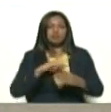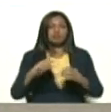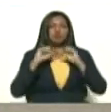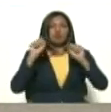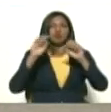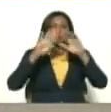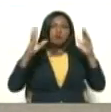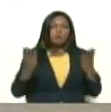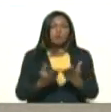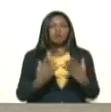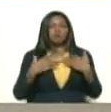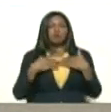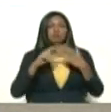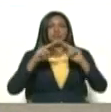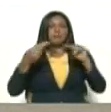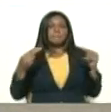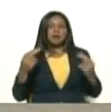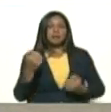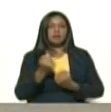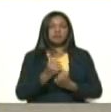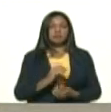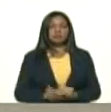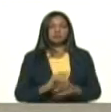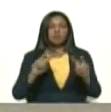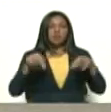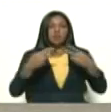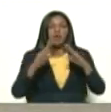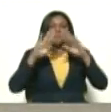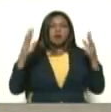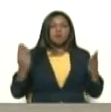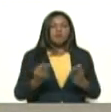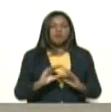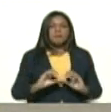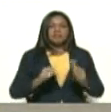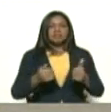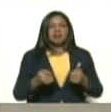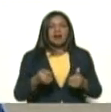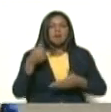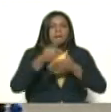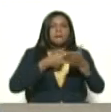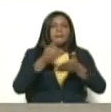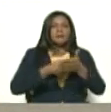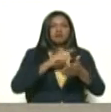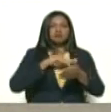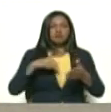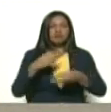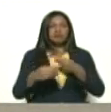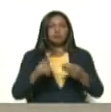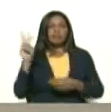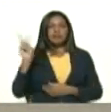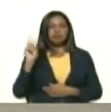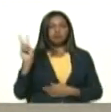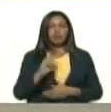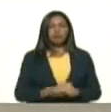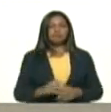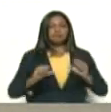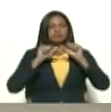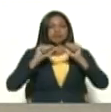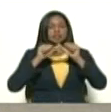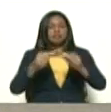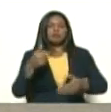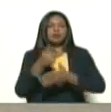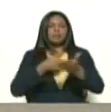mundo de paz, de cooperación. Un nuevo mundo nacerá de esta batalla que estamos dando. Venezuela, seguimos en